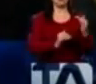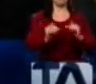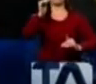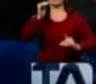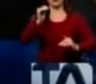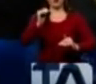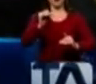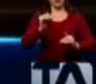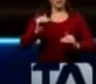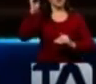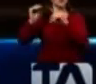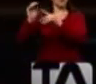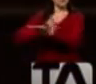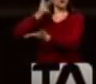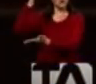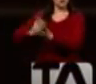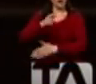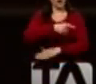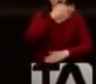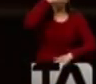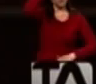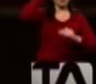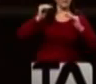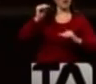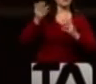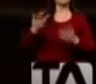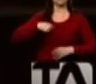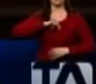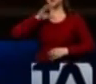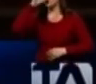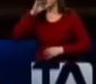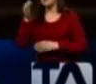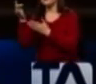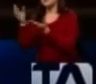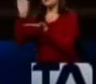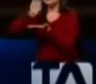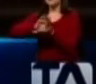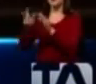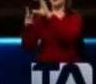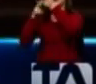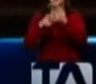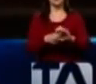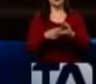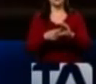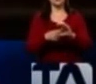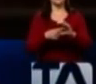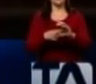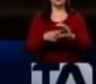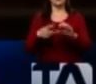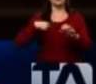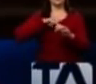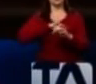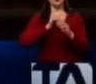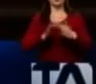en el territorio de Pichincha. Vamos a ver, nosotros buscaremos financiamiento, buscaremos nuevas líneas de crédito para tratar de seguir con esta ampliación